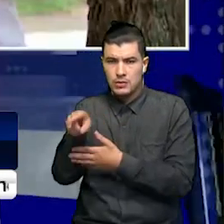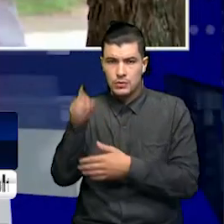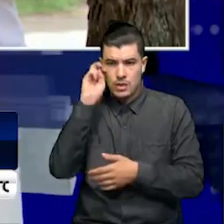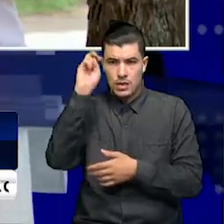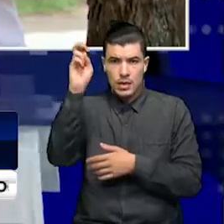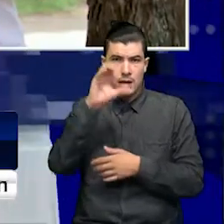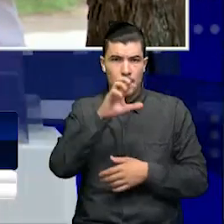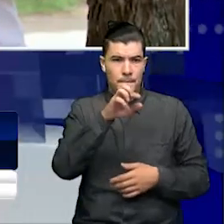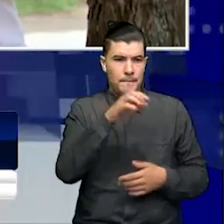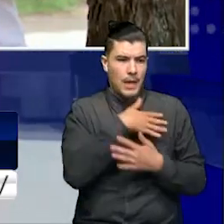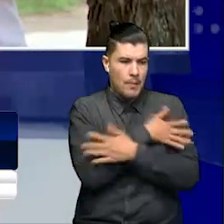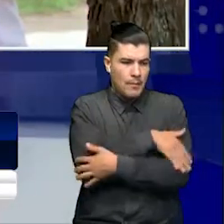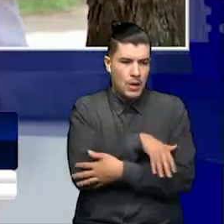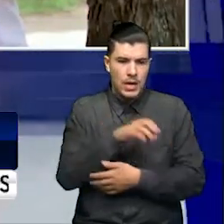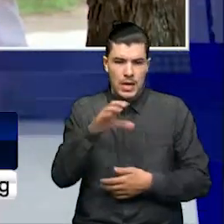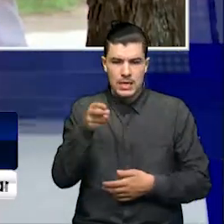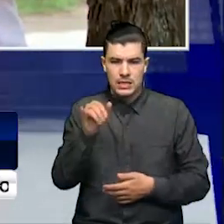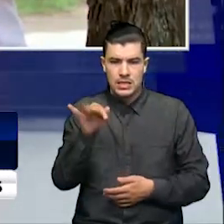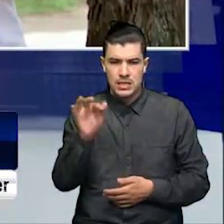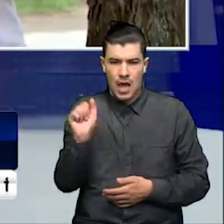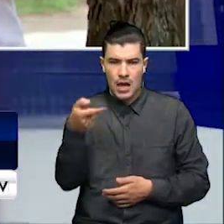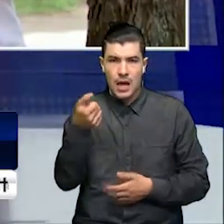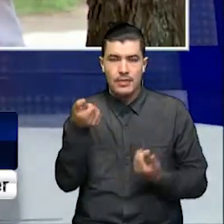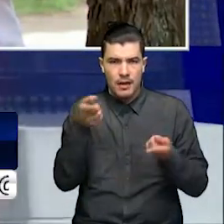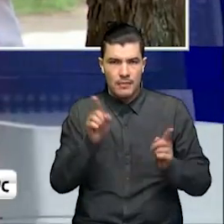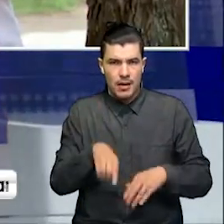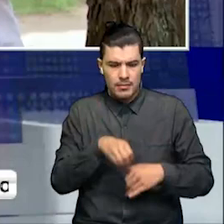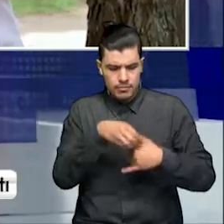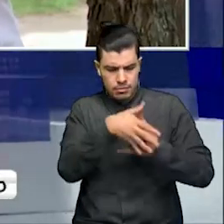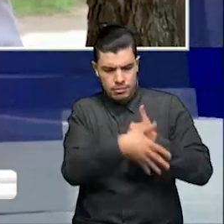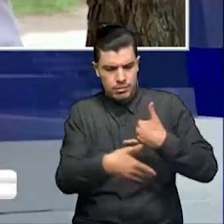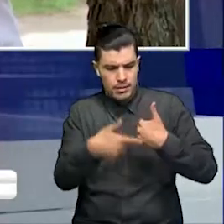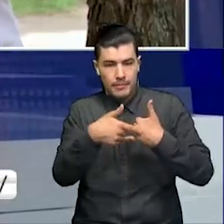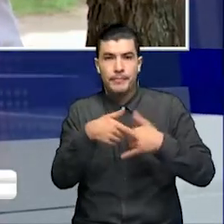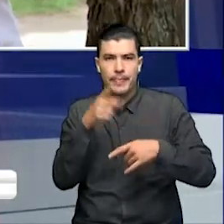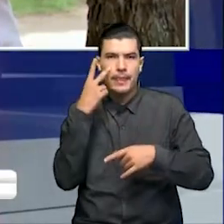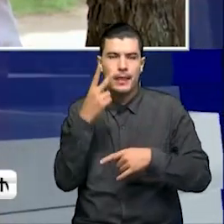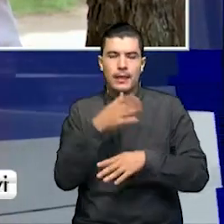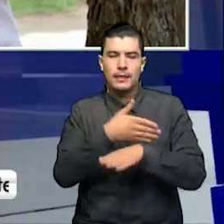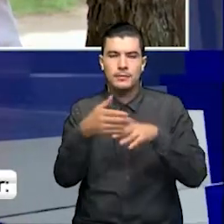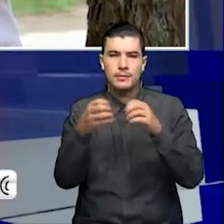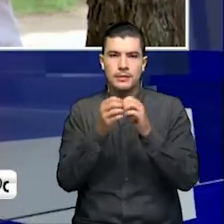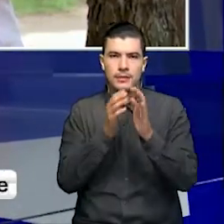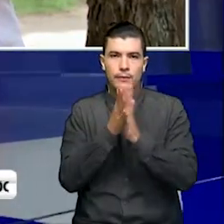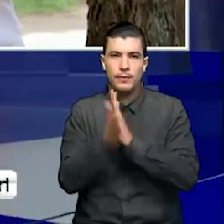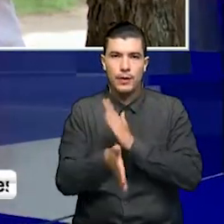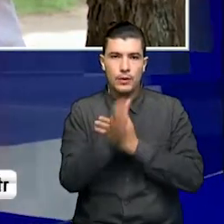Chitagá, el interior del país. Esta es la información que tenemos. Me despido para que ustedes continúen con más noticias en estudio.